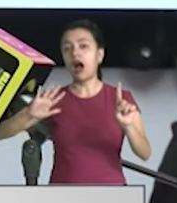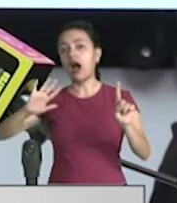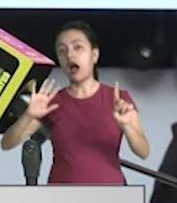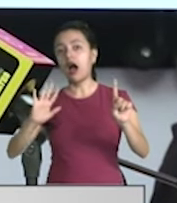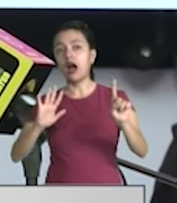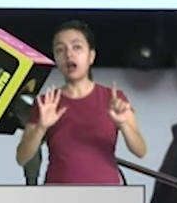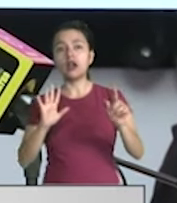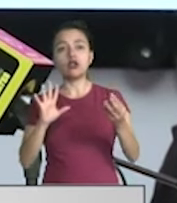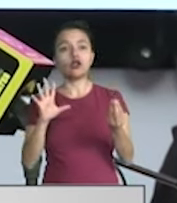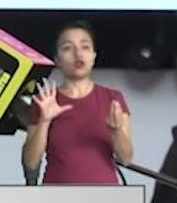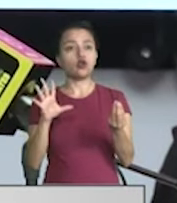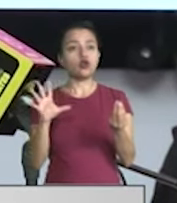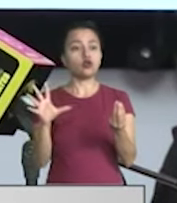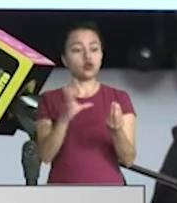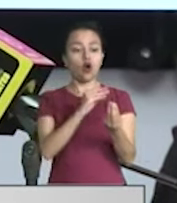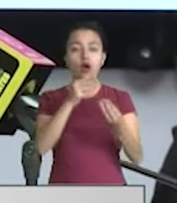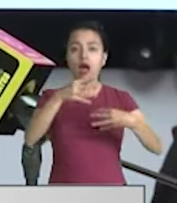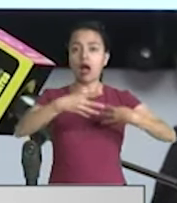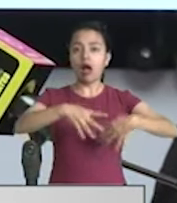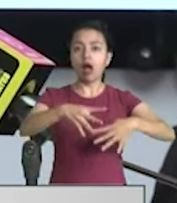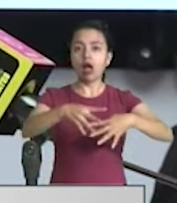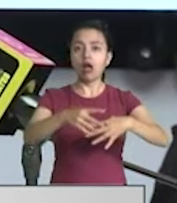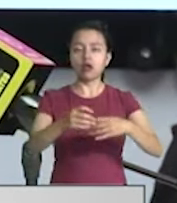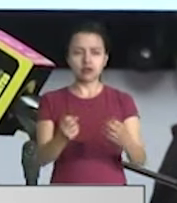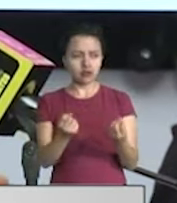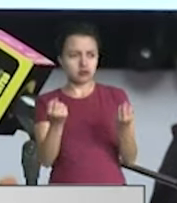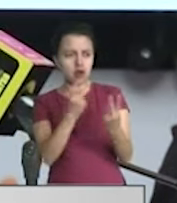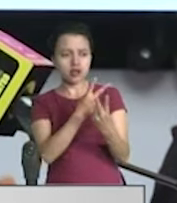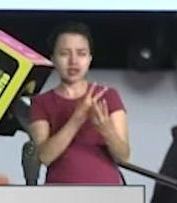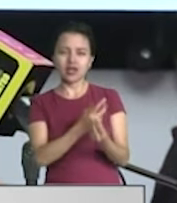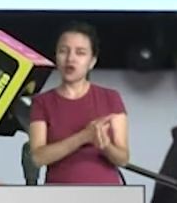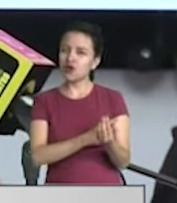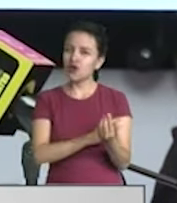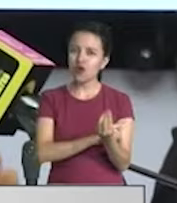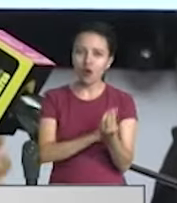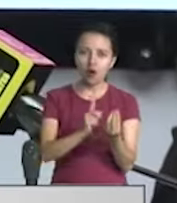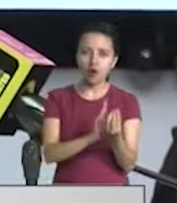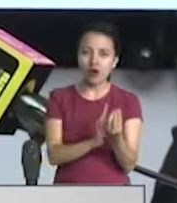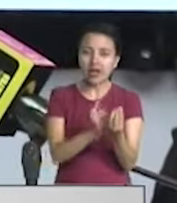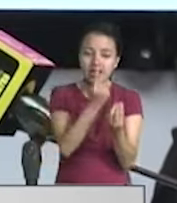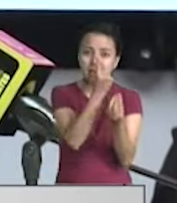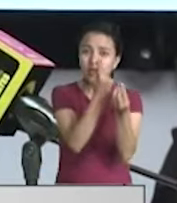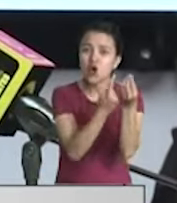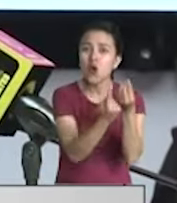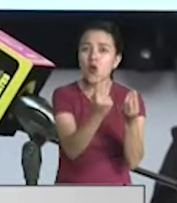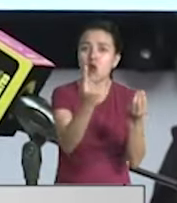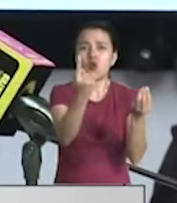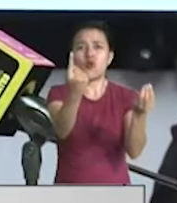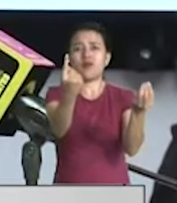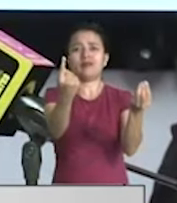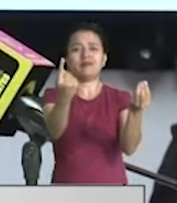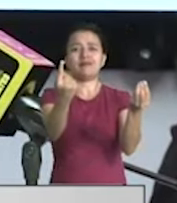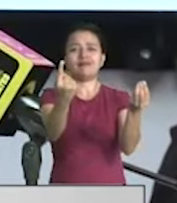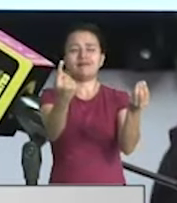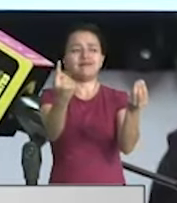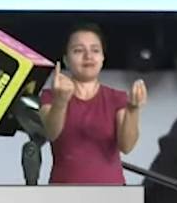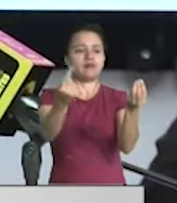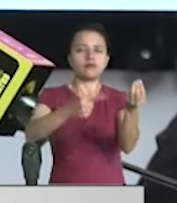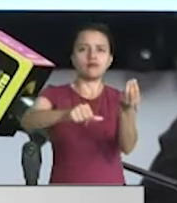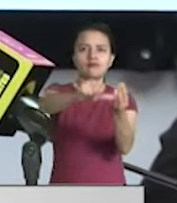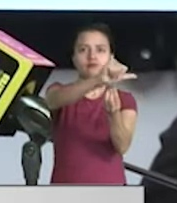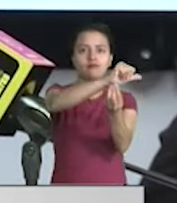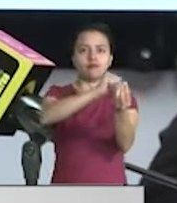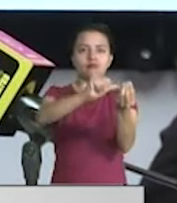marcharon usaron violencia, porque es que el altísimo porcentaje de las mujeres